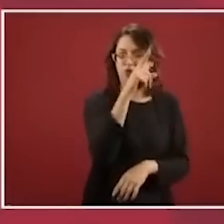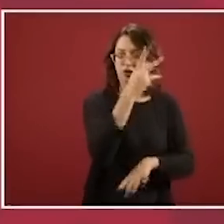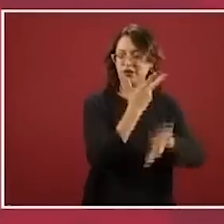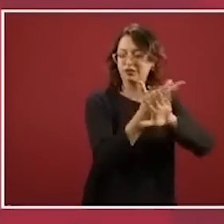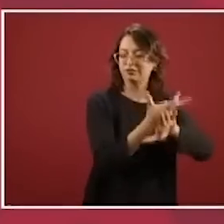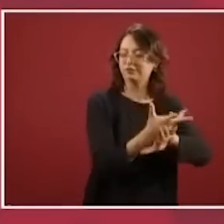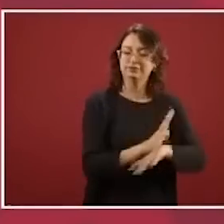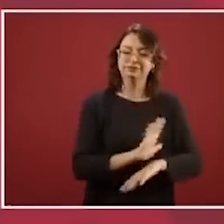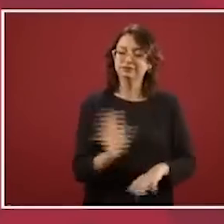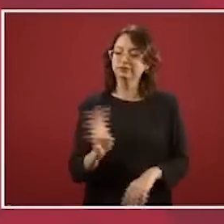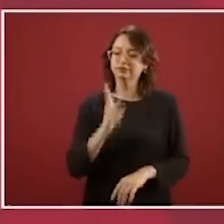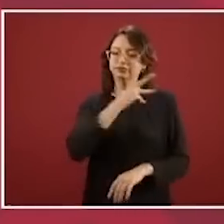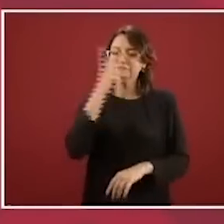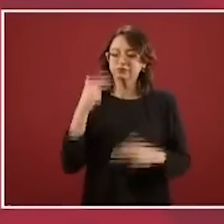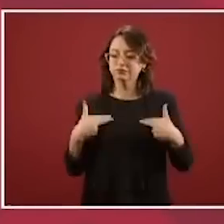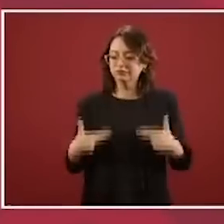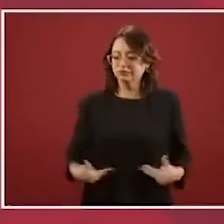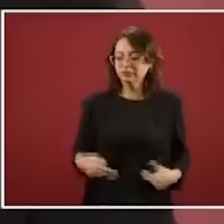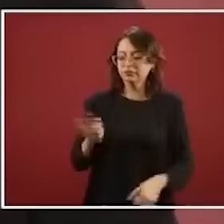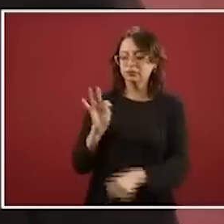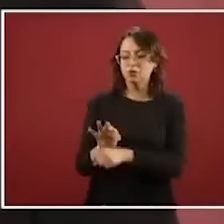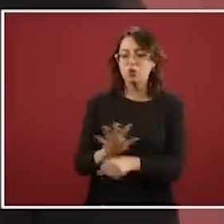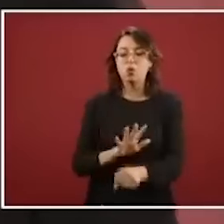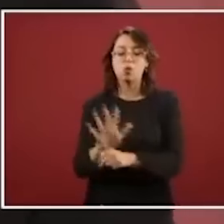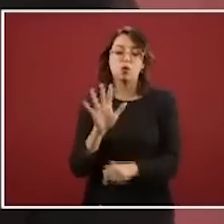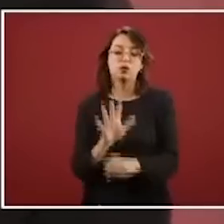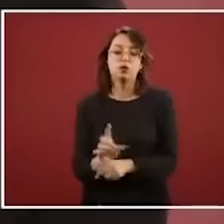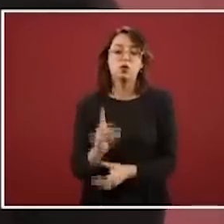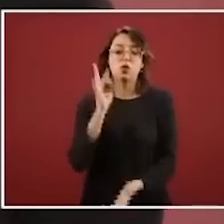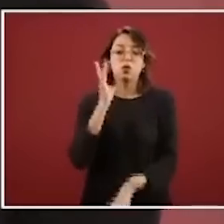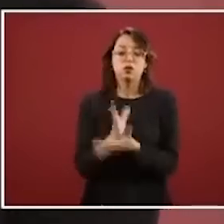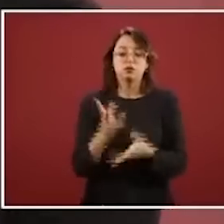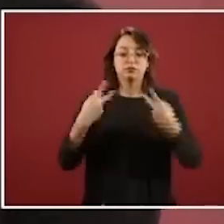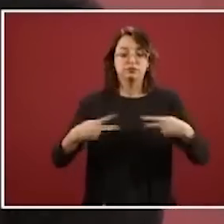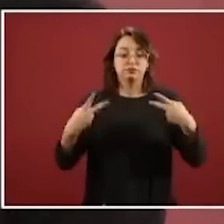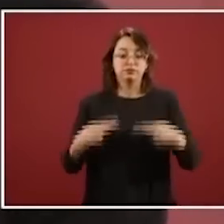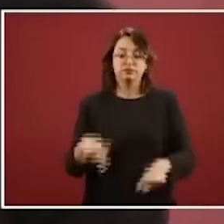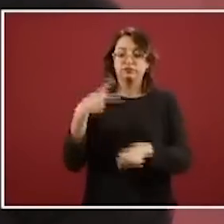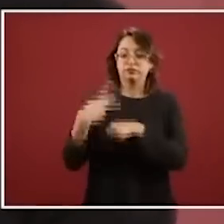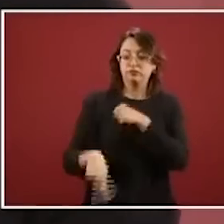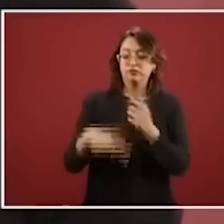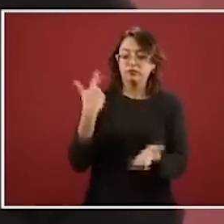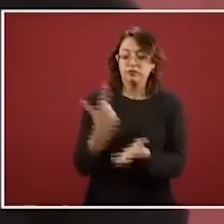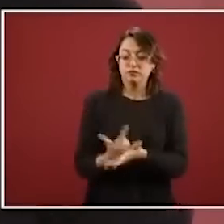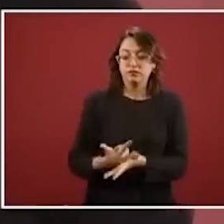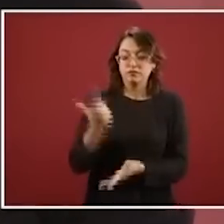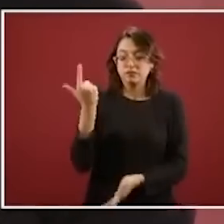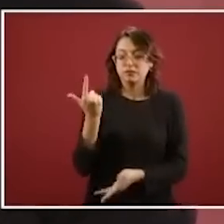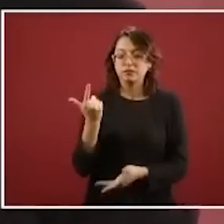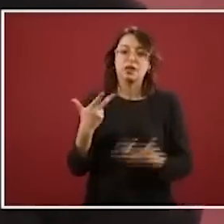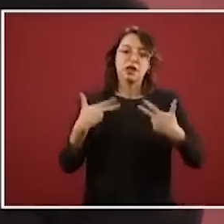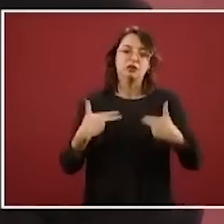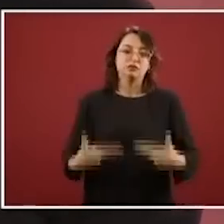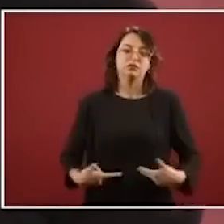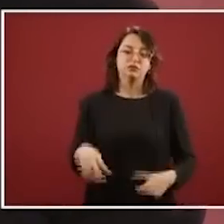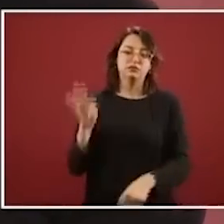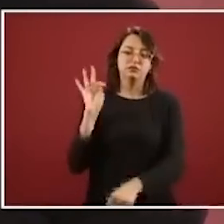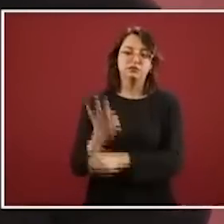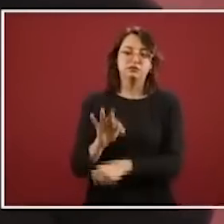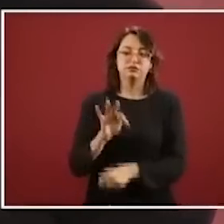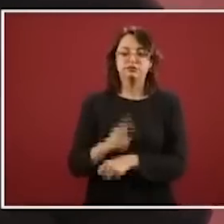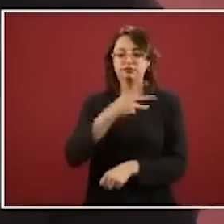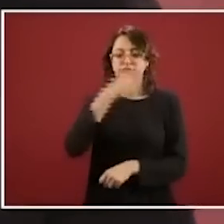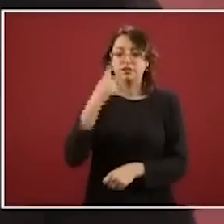objetivo, y es precisamente como su nombre lo dice, en condiciones cuando está alguien en peligro grave, le das la visa humanitaria, pero es una